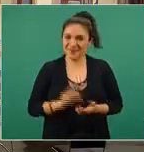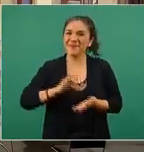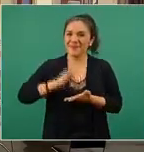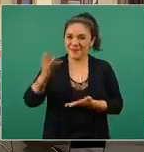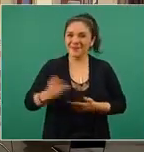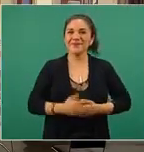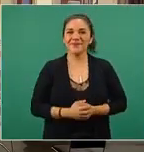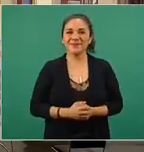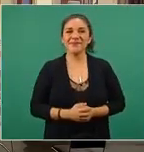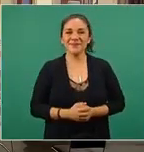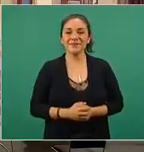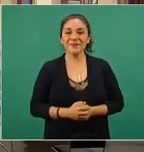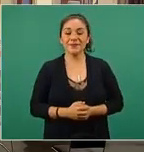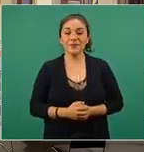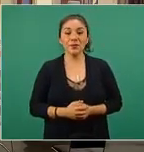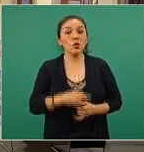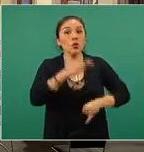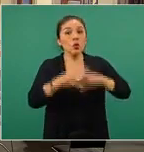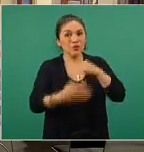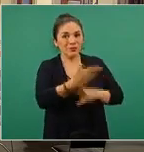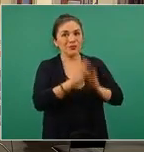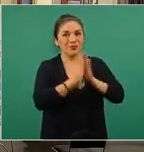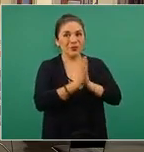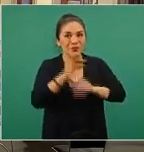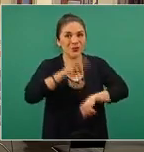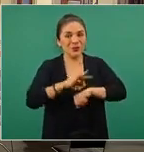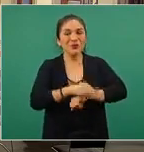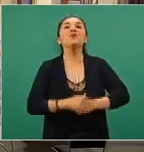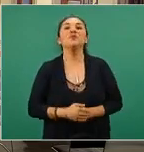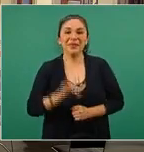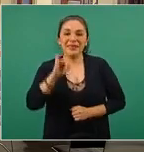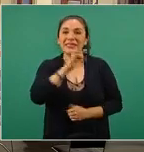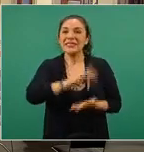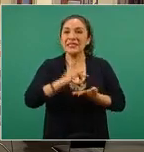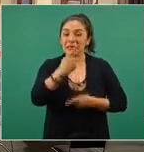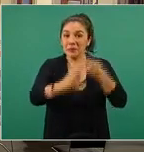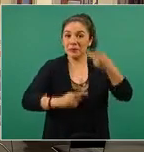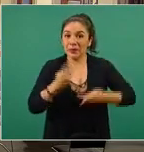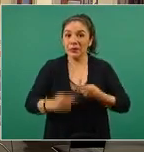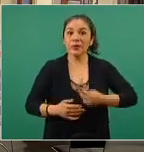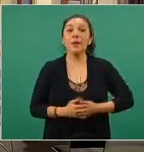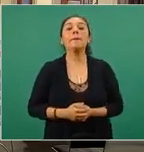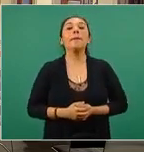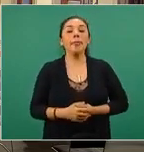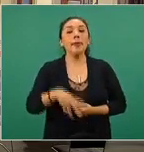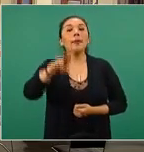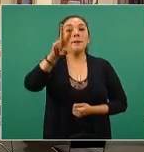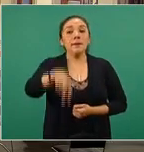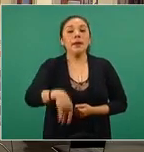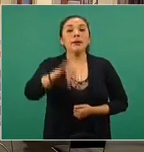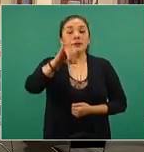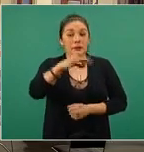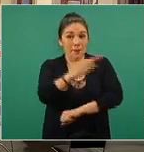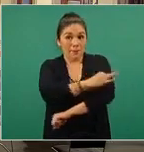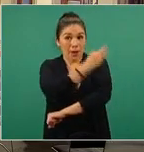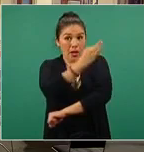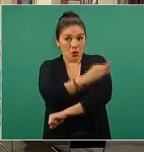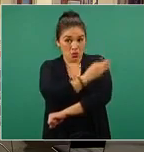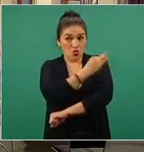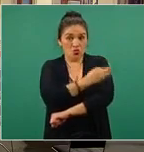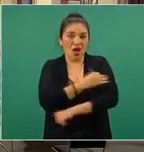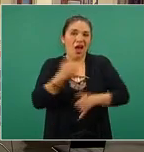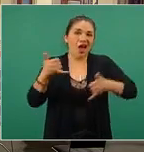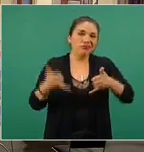Muchísimas gracias, Leti. Para cerrar. Sí, por supuesto. Manuel. Muchas gracias por tu pregunta. Efectivamente, la vacunación y la renuncia,